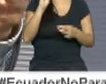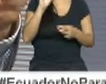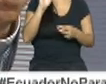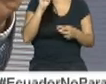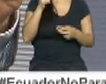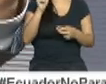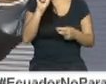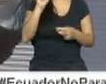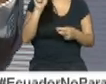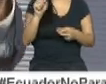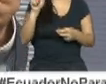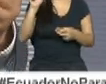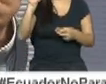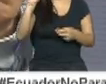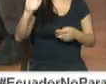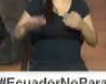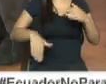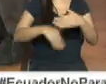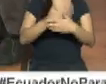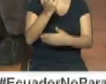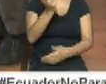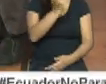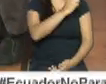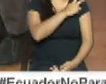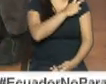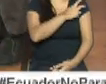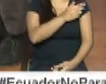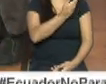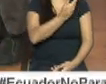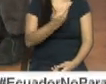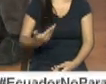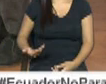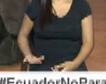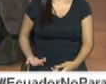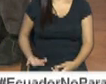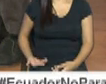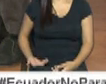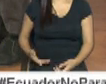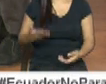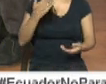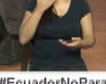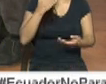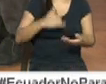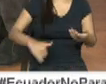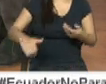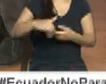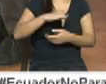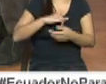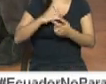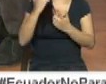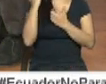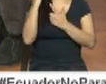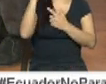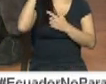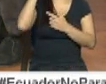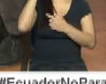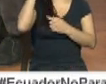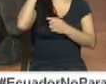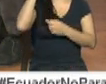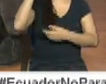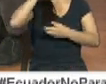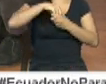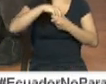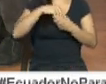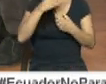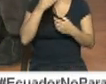el Ecuador este aparecimiento y esta irrupción hacia la democracia por parte de las Fuerzas Armadas en ese contexto? Antes